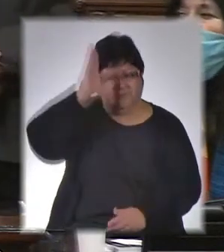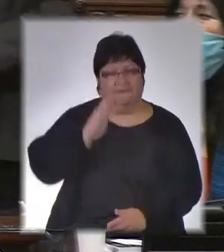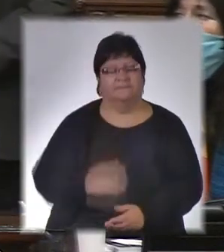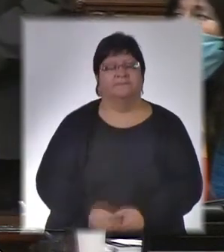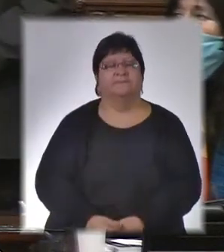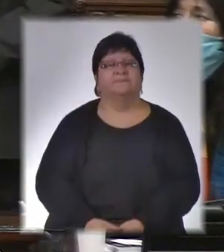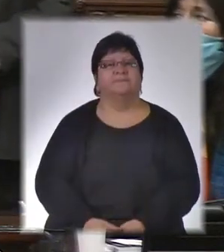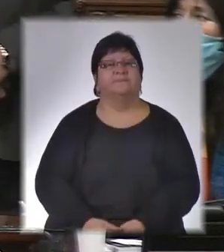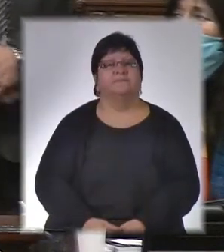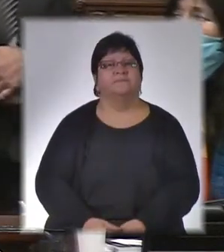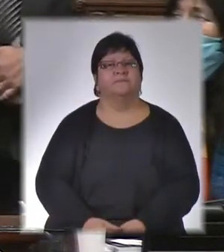Gracias.